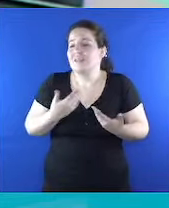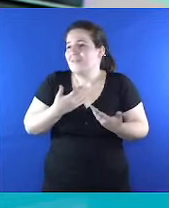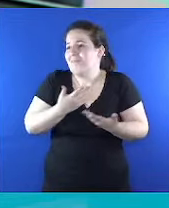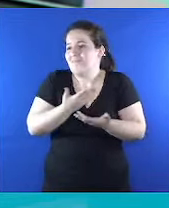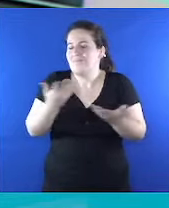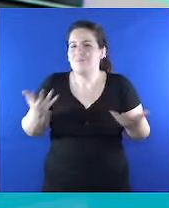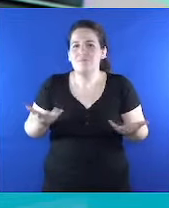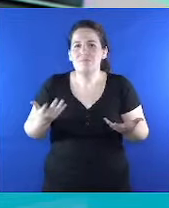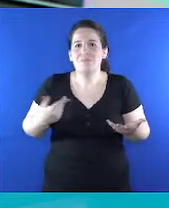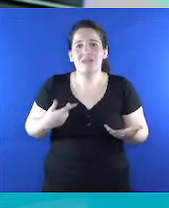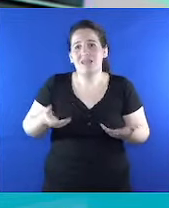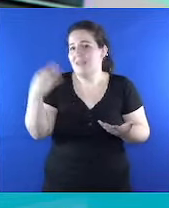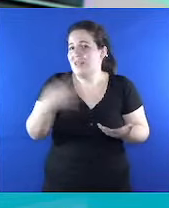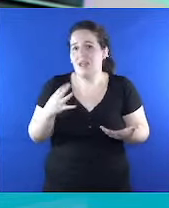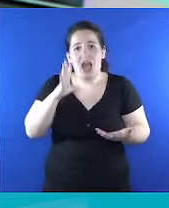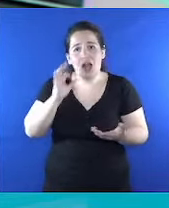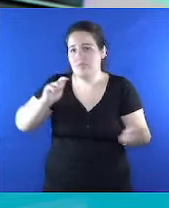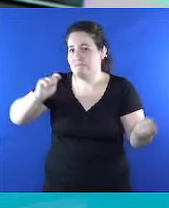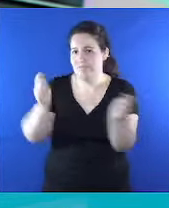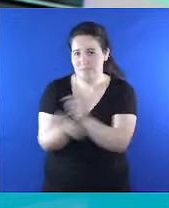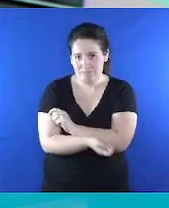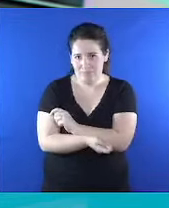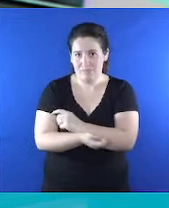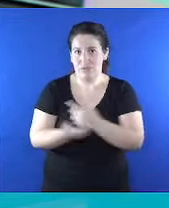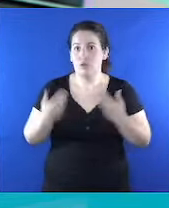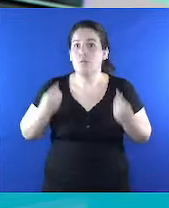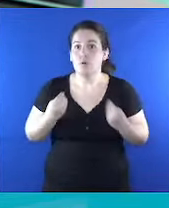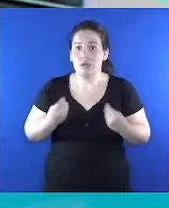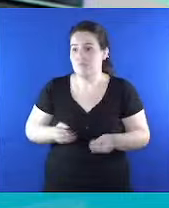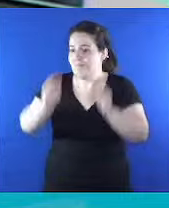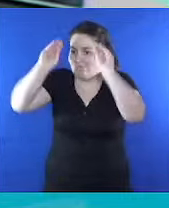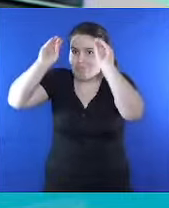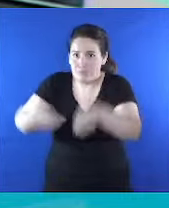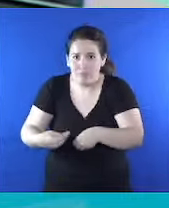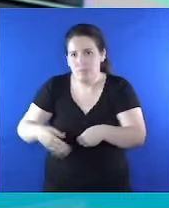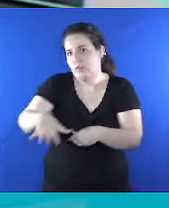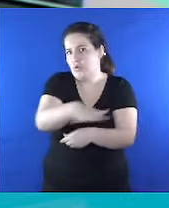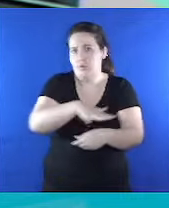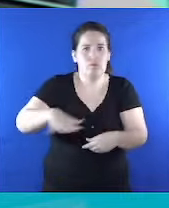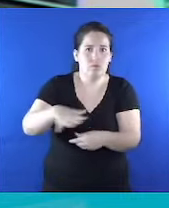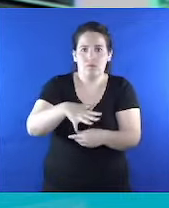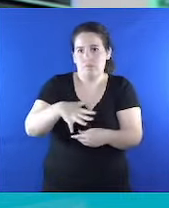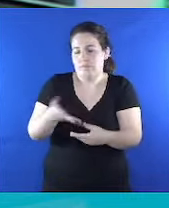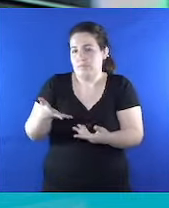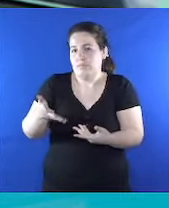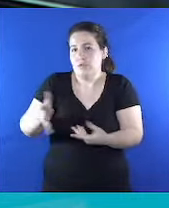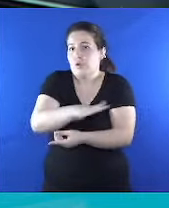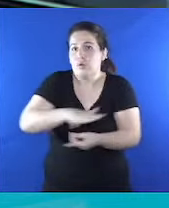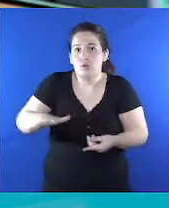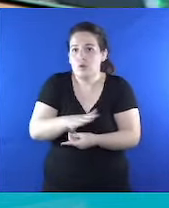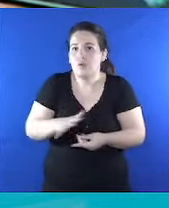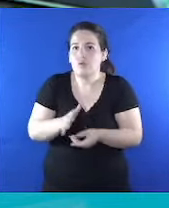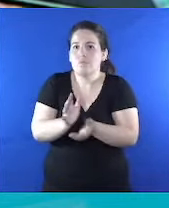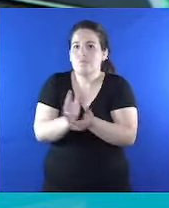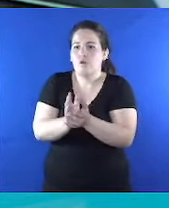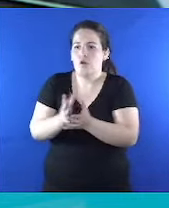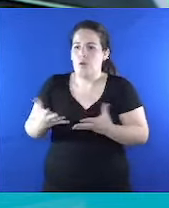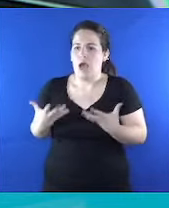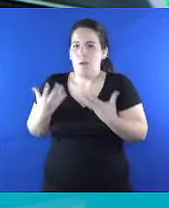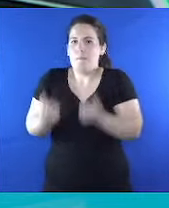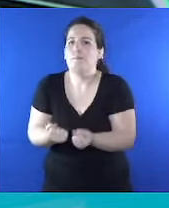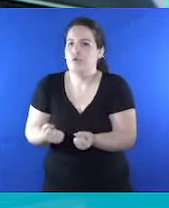realmente tienen que hacer algo con eso porque van a quebrar lugares que son lugares de contención de